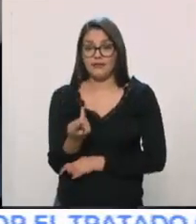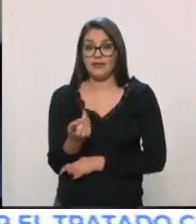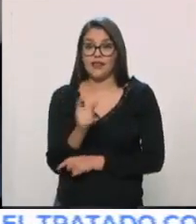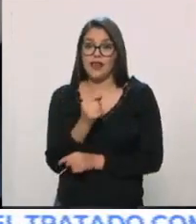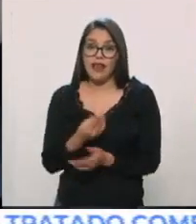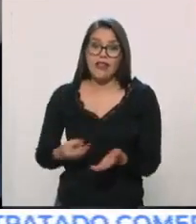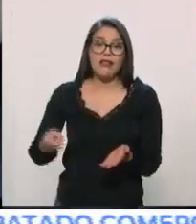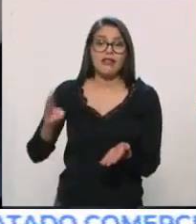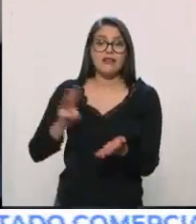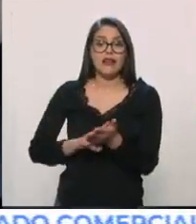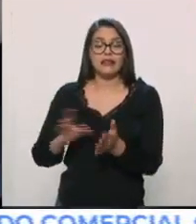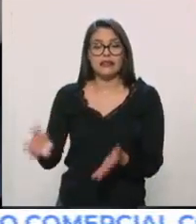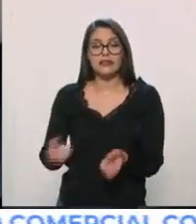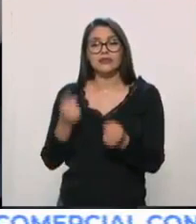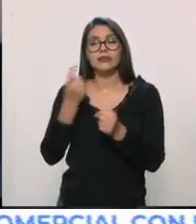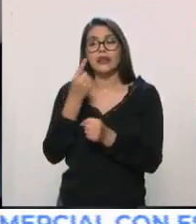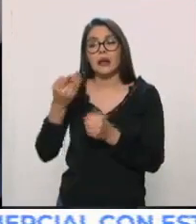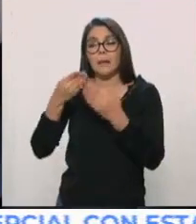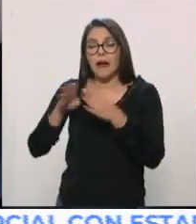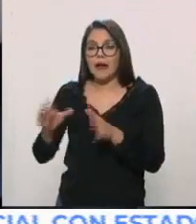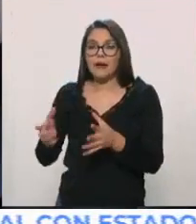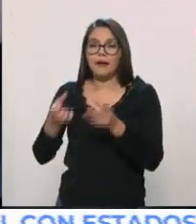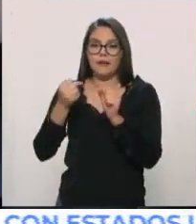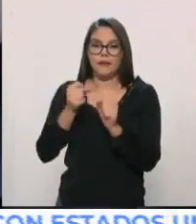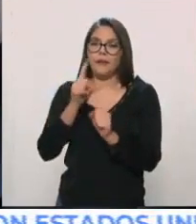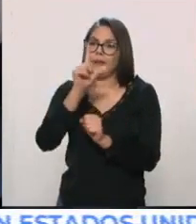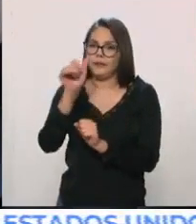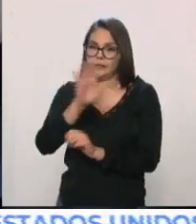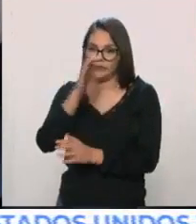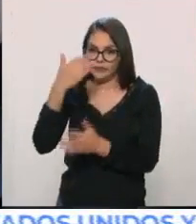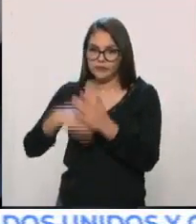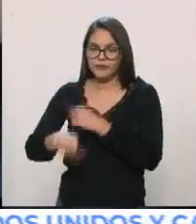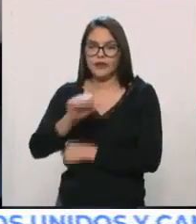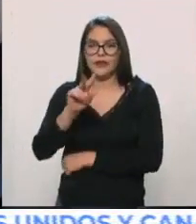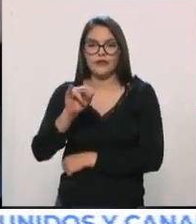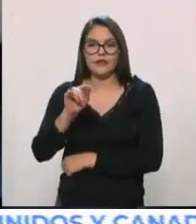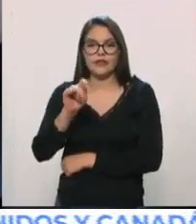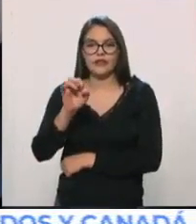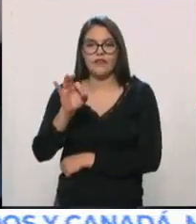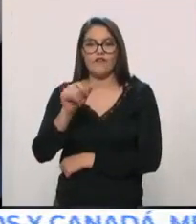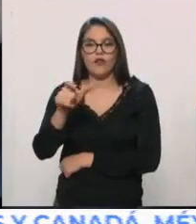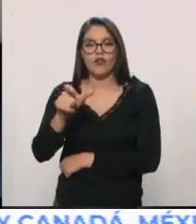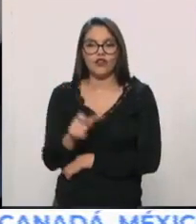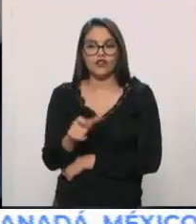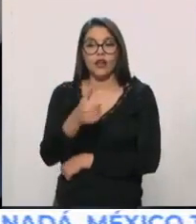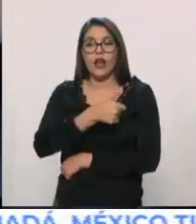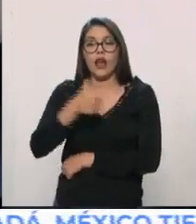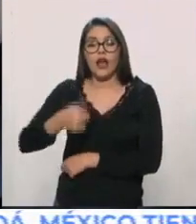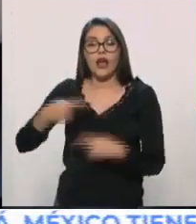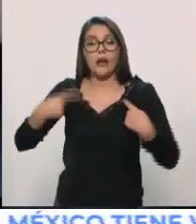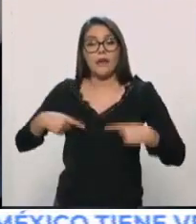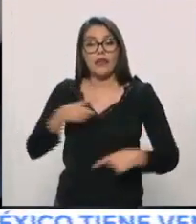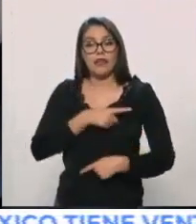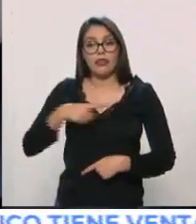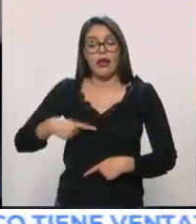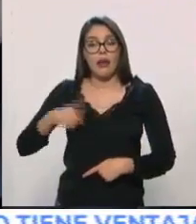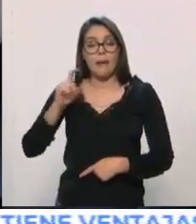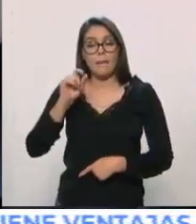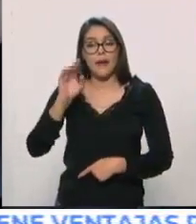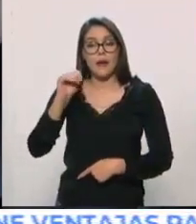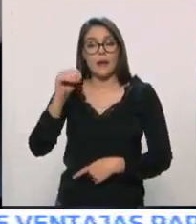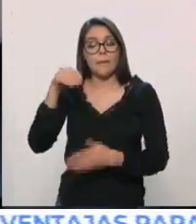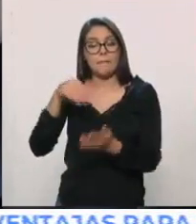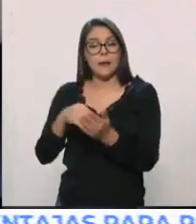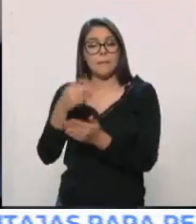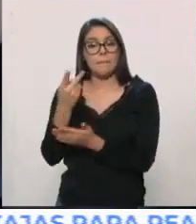el rescate bancario. Al cierre del gobierno de Vicente Fox en 2006, la deuda por habitante era de 29,000 pesos, aumentada por